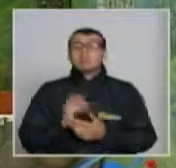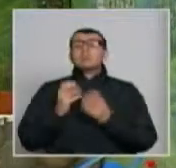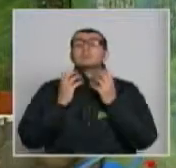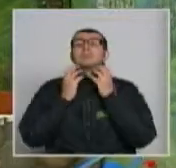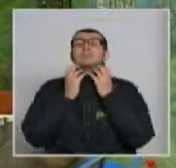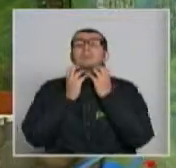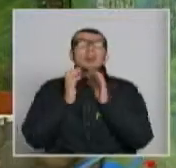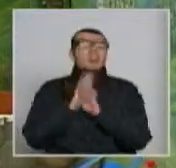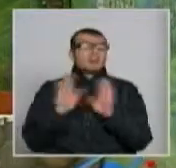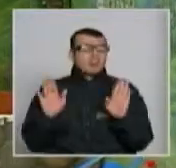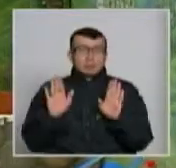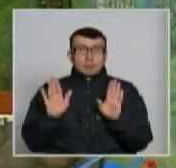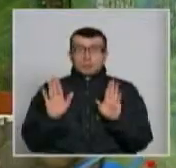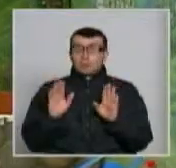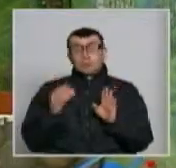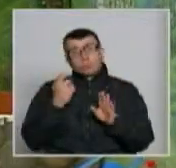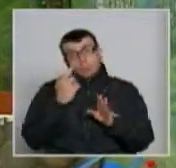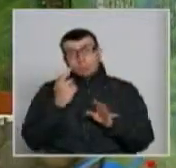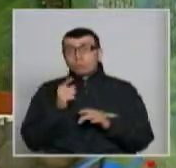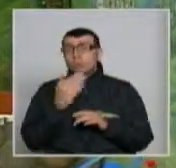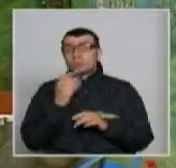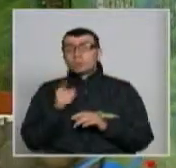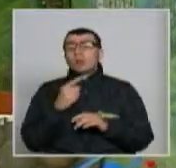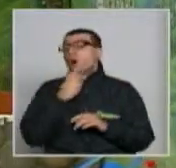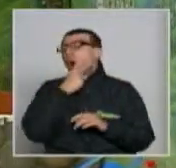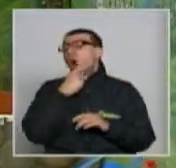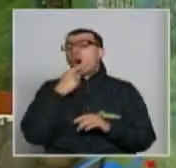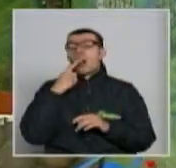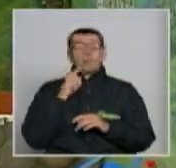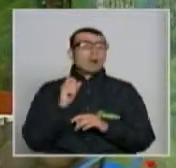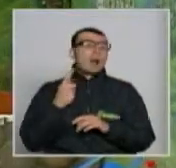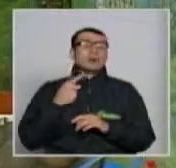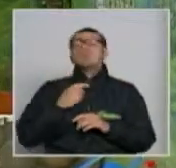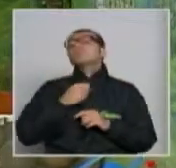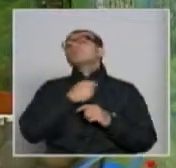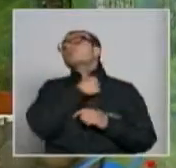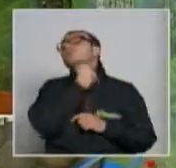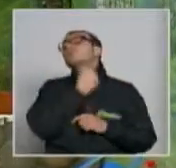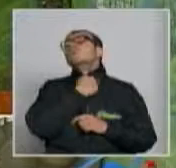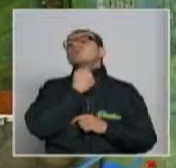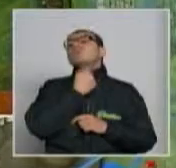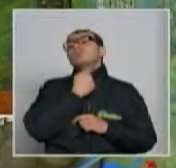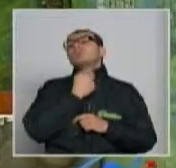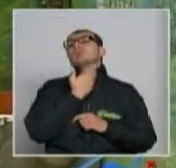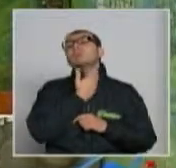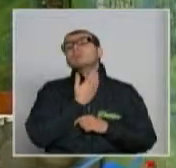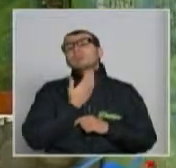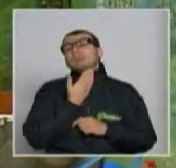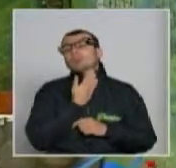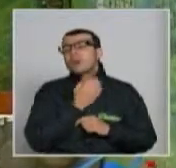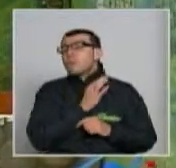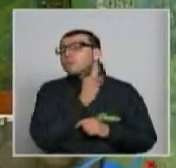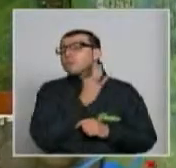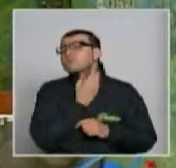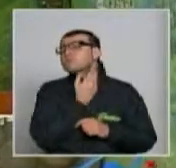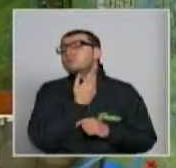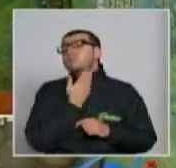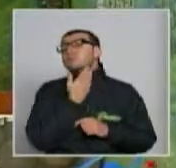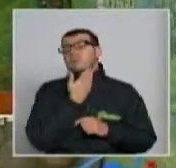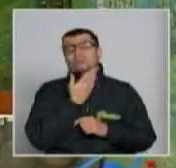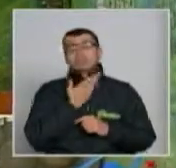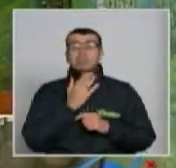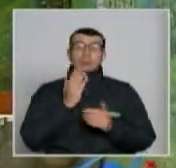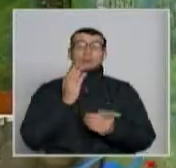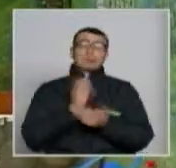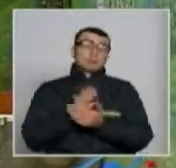del cuello. Si se están aplicando una crema, si se están afeitando y sienten bolas en el cuello, corran. Que pueden ser problemas